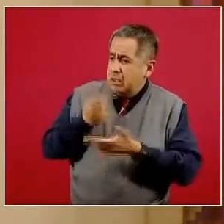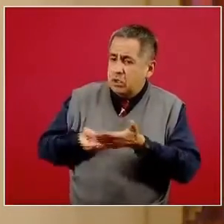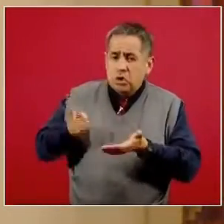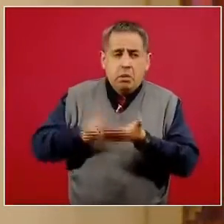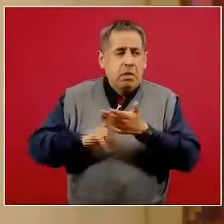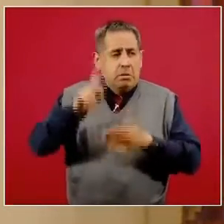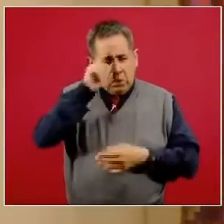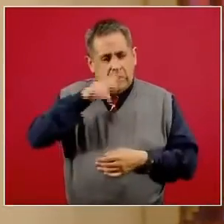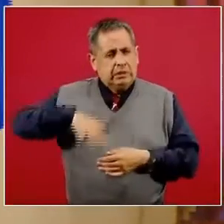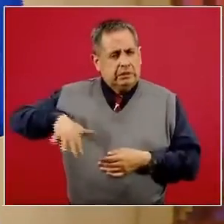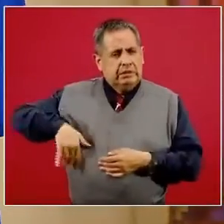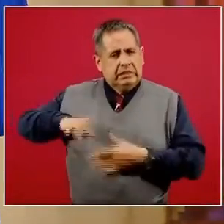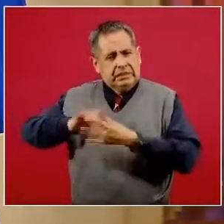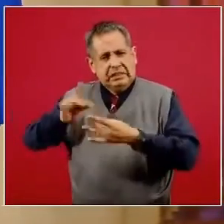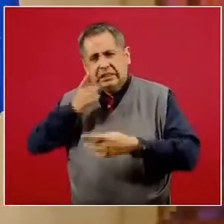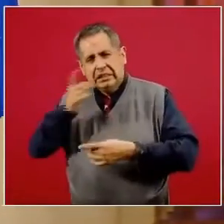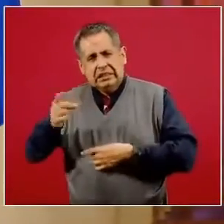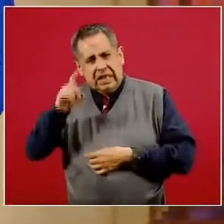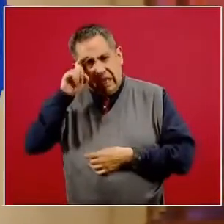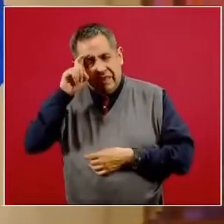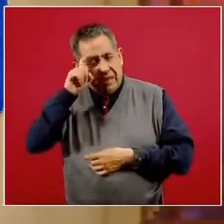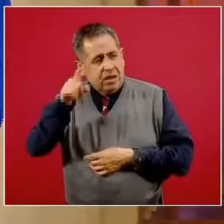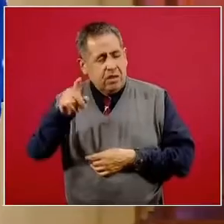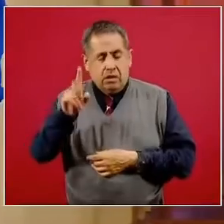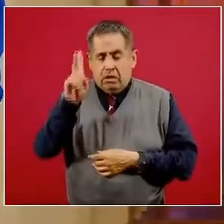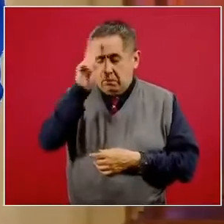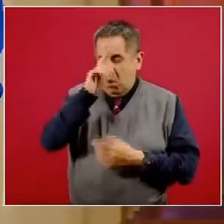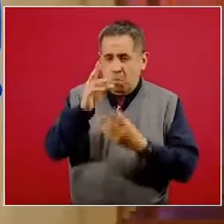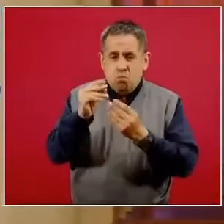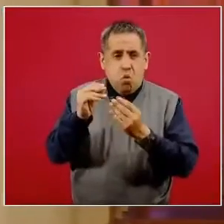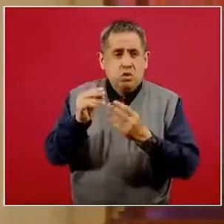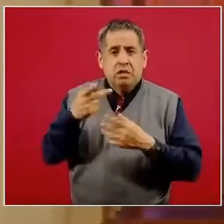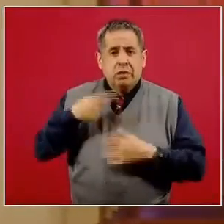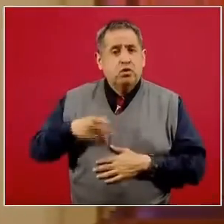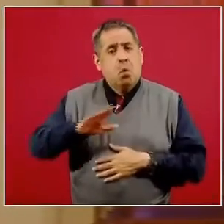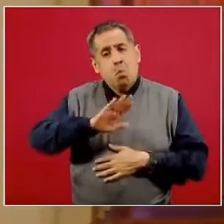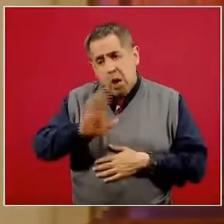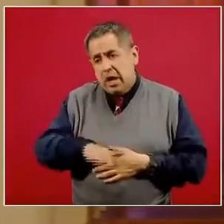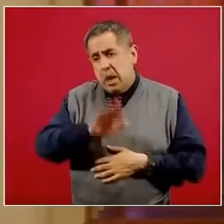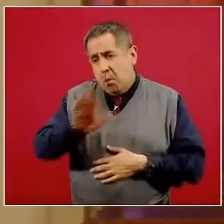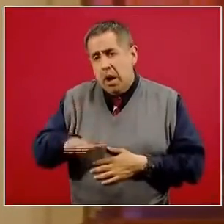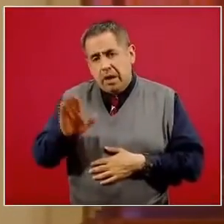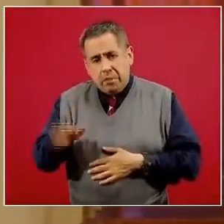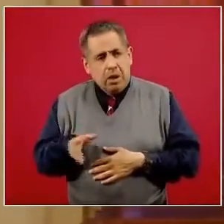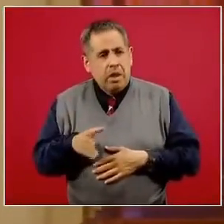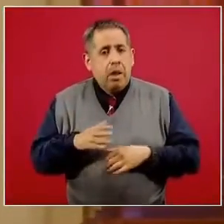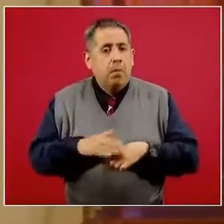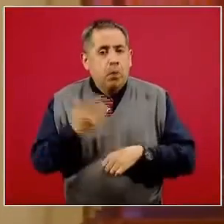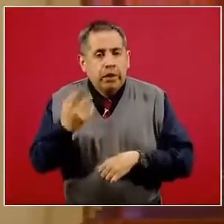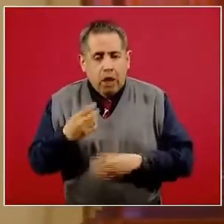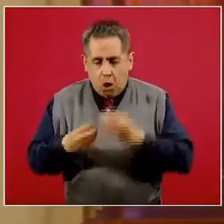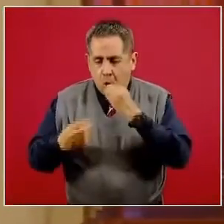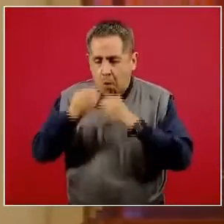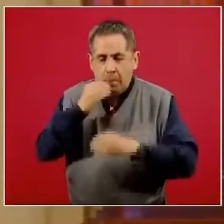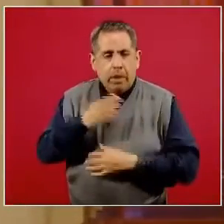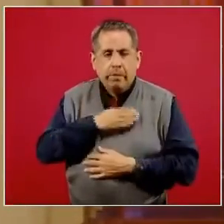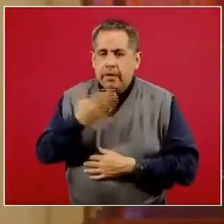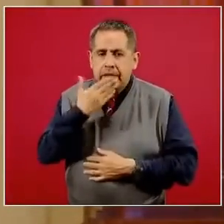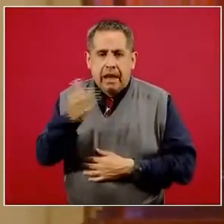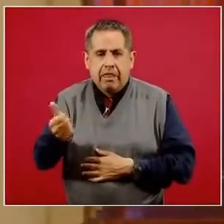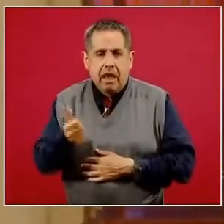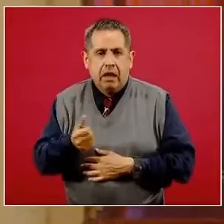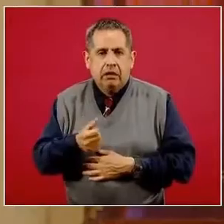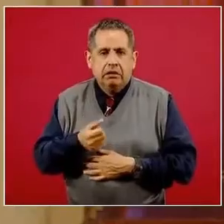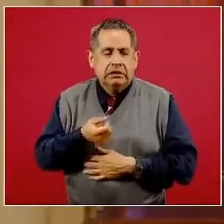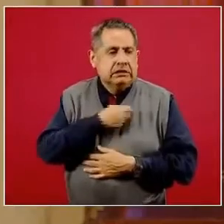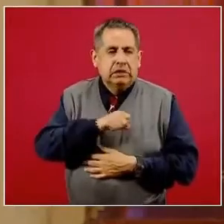doctor Gatell lo ha insistido una y otra vez, un porcentaje altísimo de la mortalidad tiene que ver con una mala alimentación, y una de